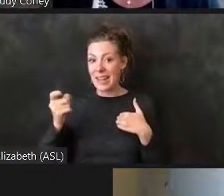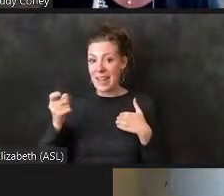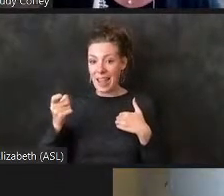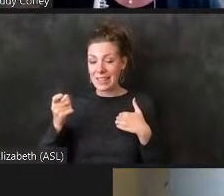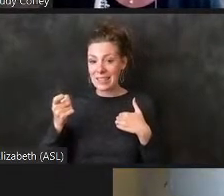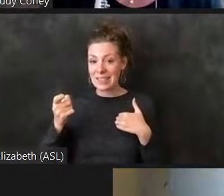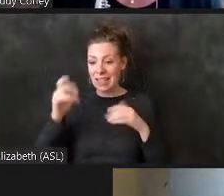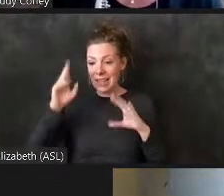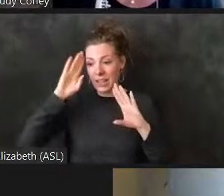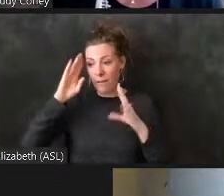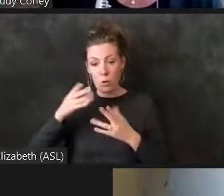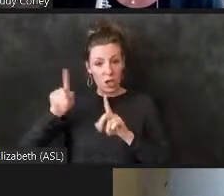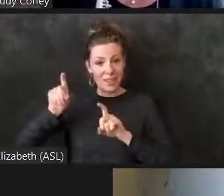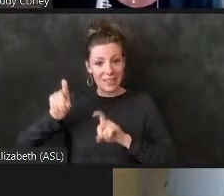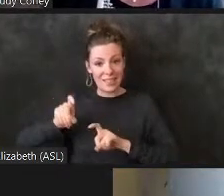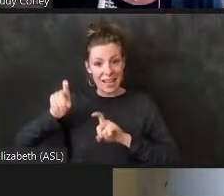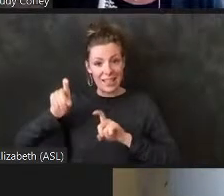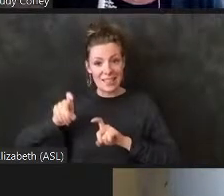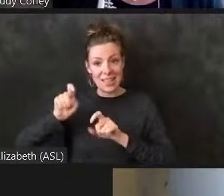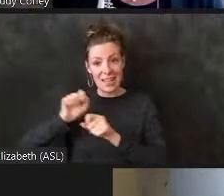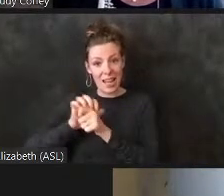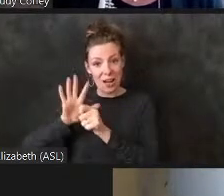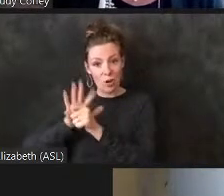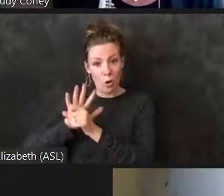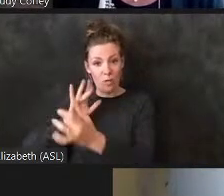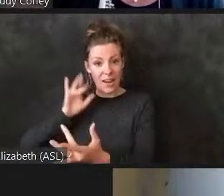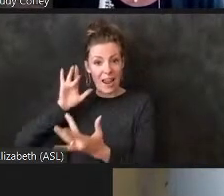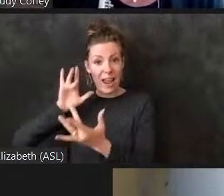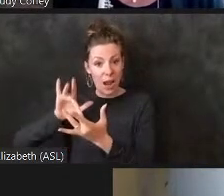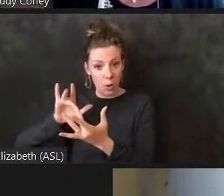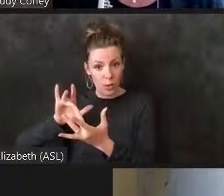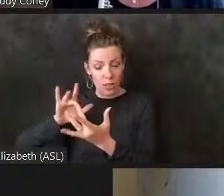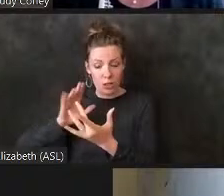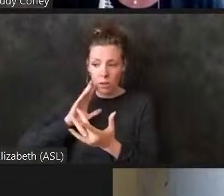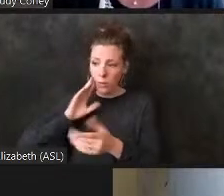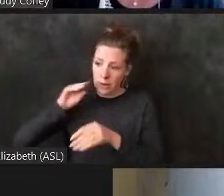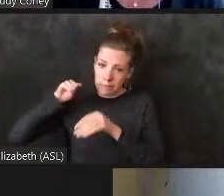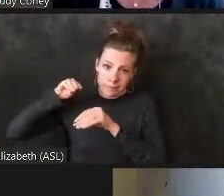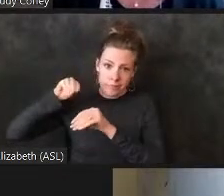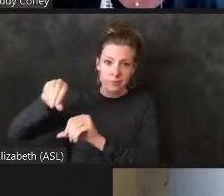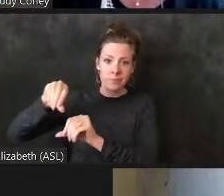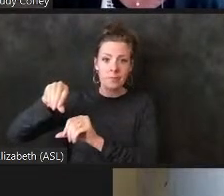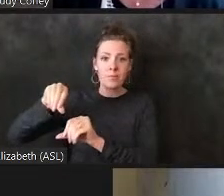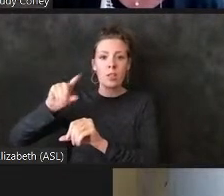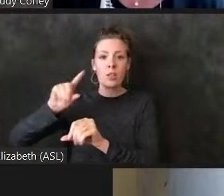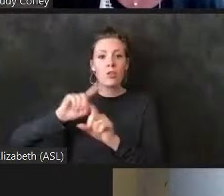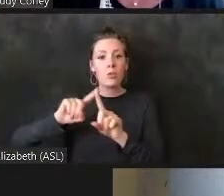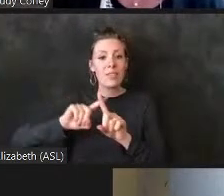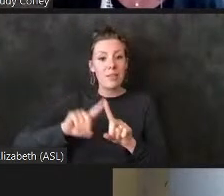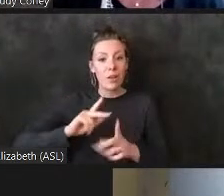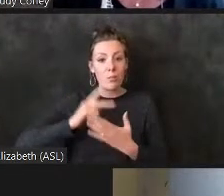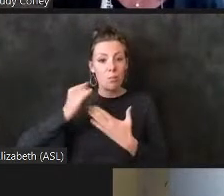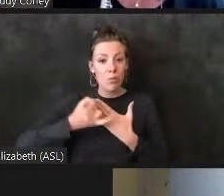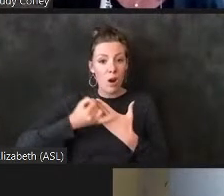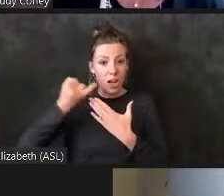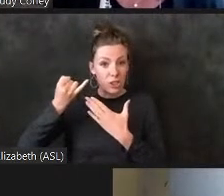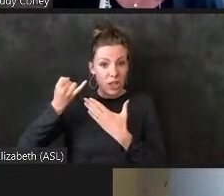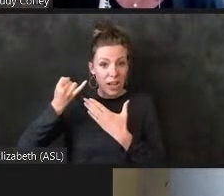tenemos la fuerza de Latina que se enfoca en las pruebas y el alcance para ayudar a la gente,